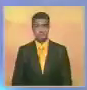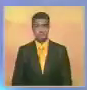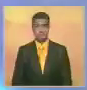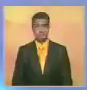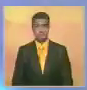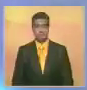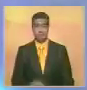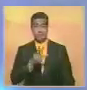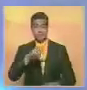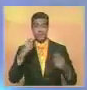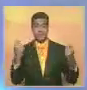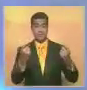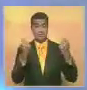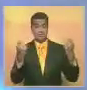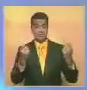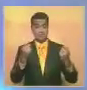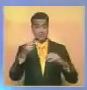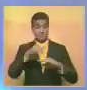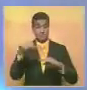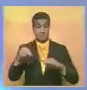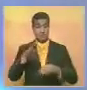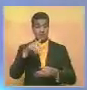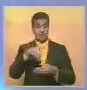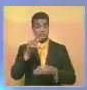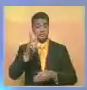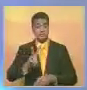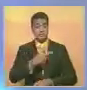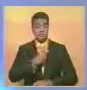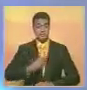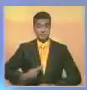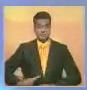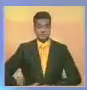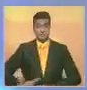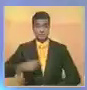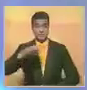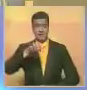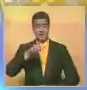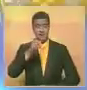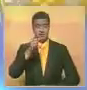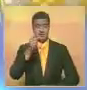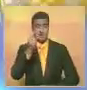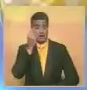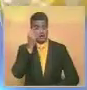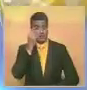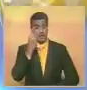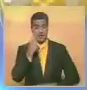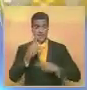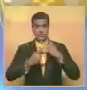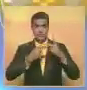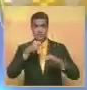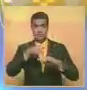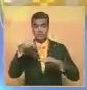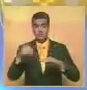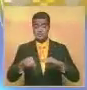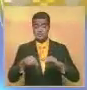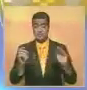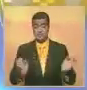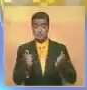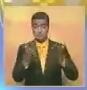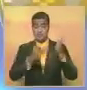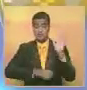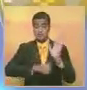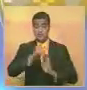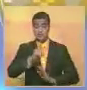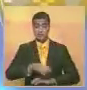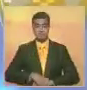En el tercer aniversario de la nacionalización del Banco de Venezuela, el vicepresidente de la República, Elías Hao, aseguró que la política de nacionalización impulsa el